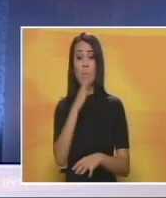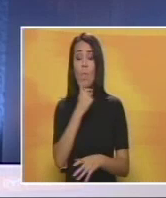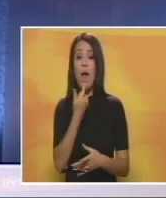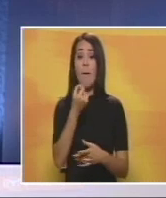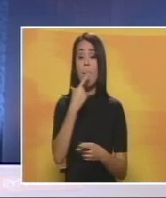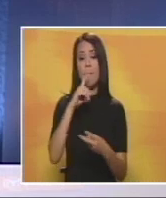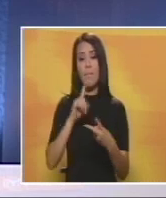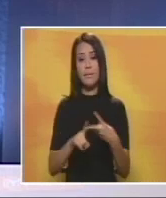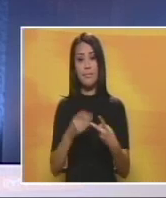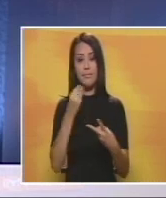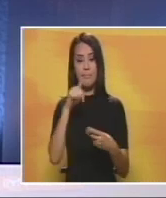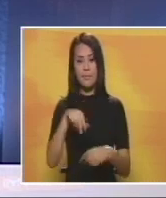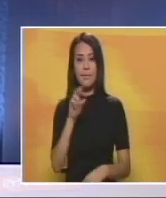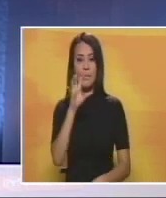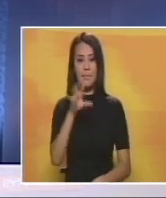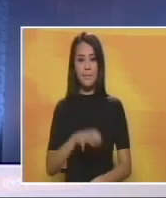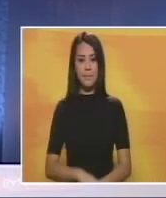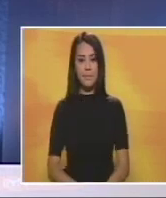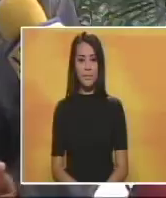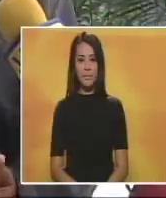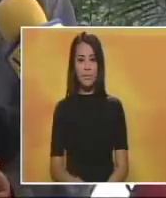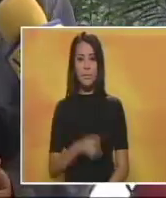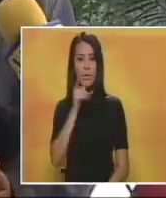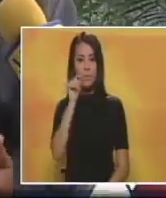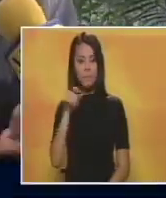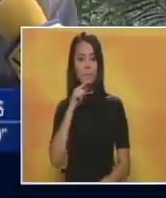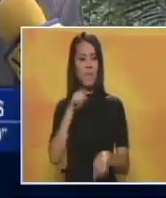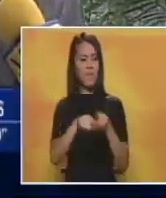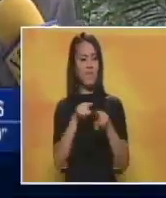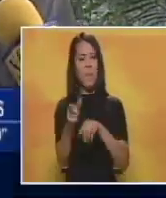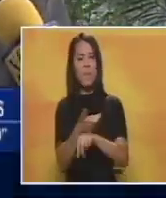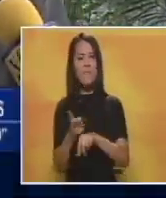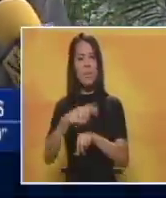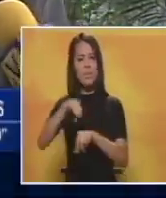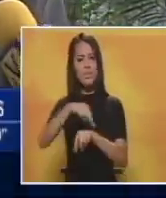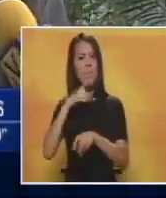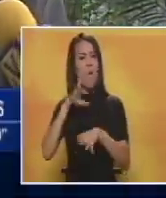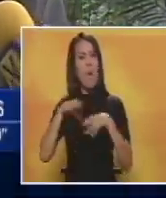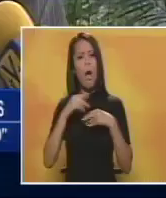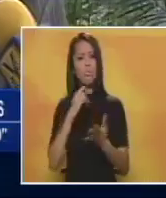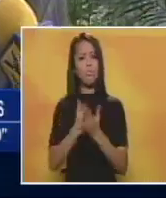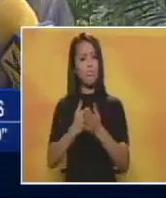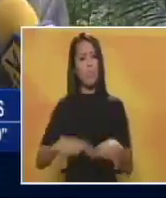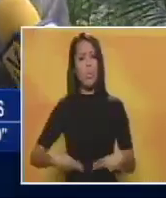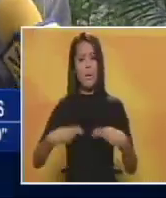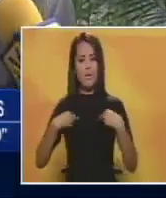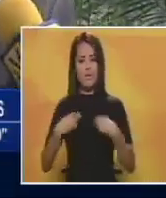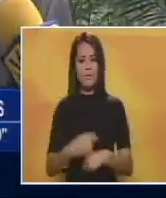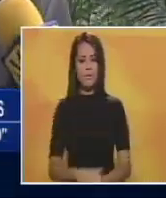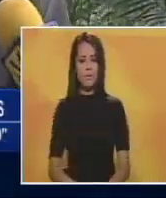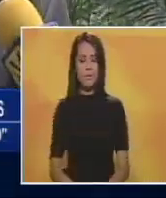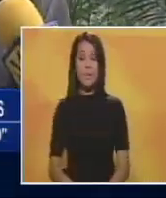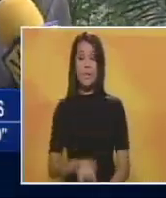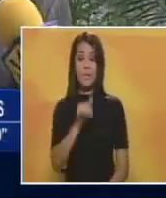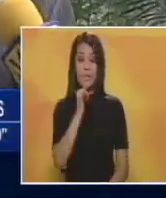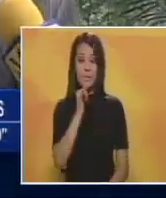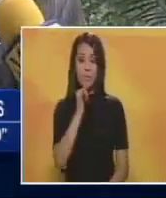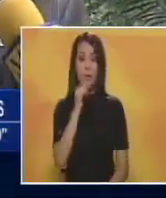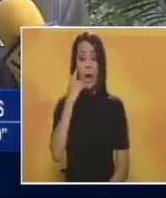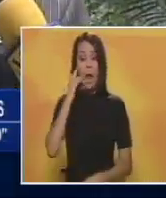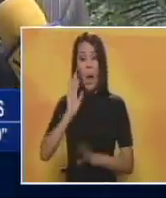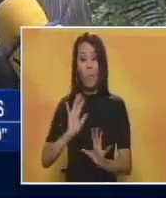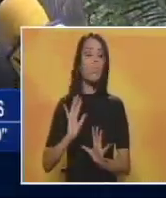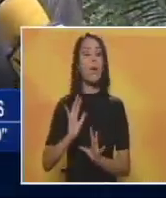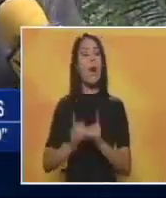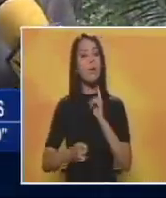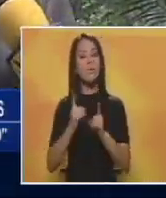insumos y medicamentos en el país. Ceballos criticó que el gobierno nacional no acepte ayuda humanitaria y expresó que aunque han